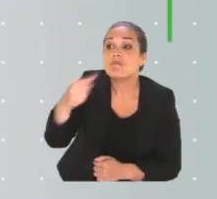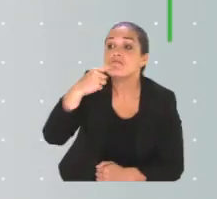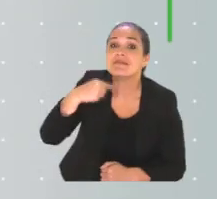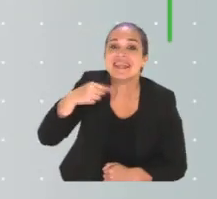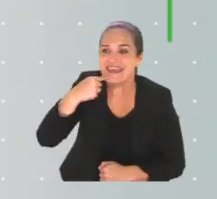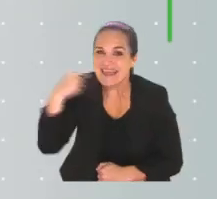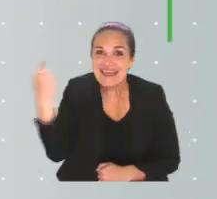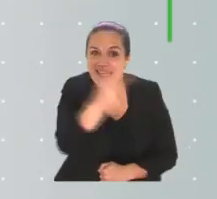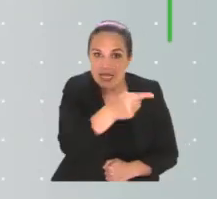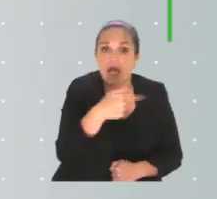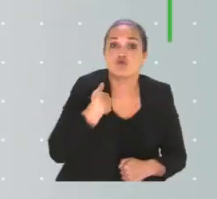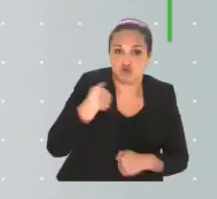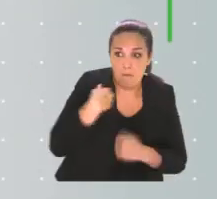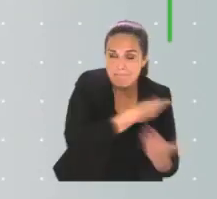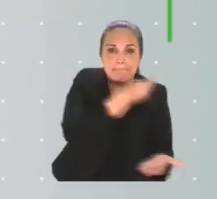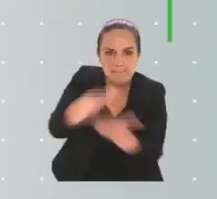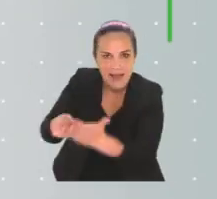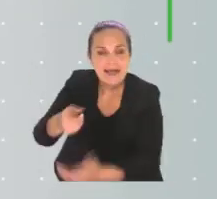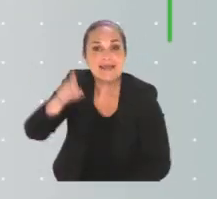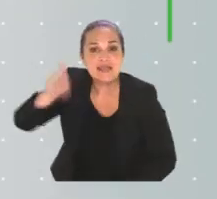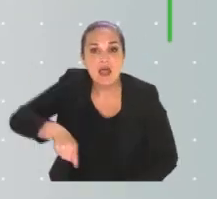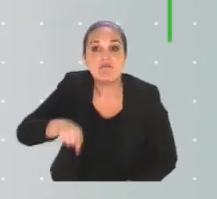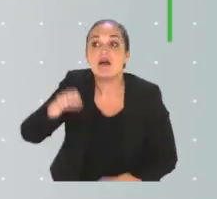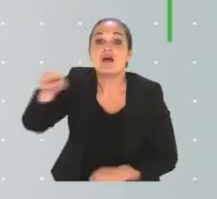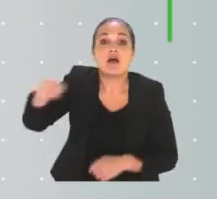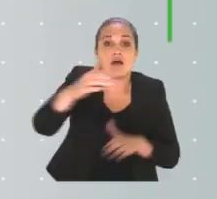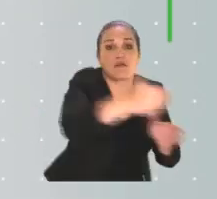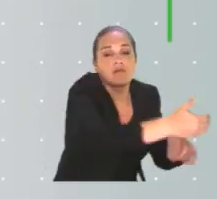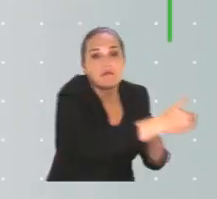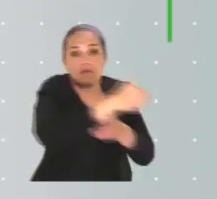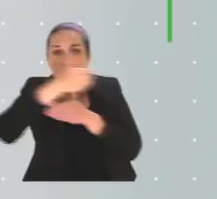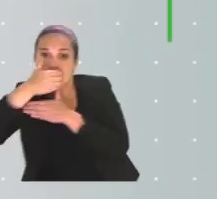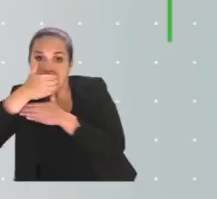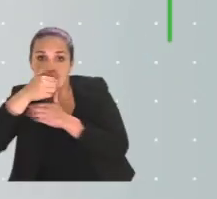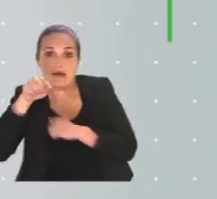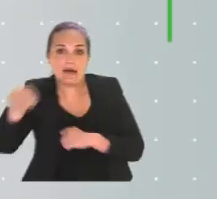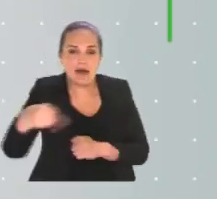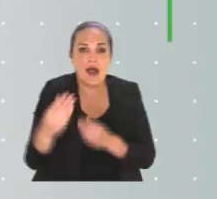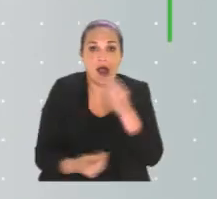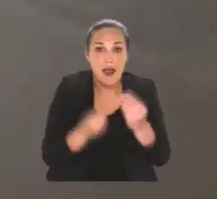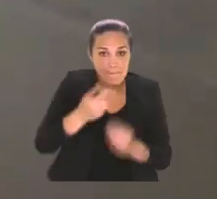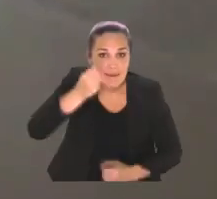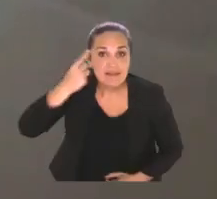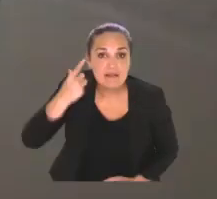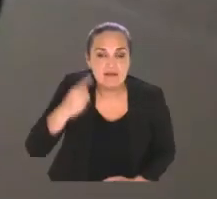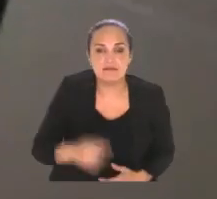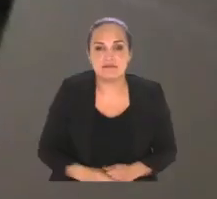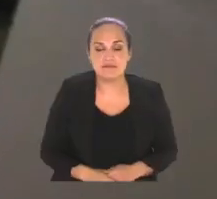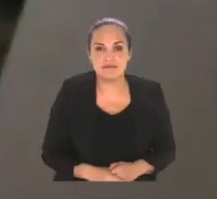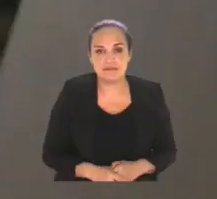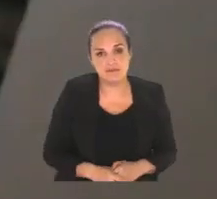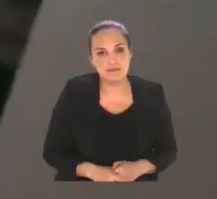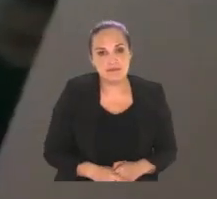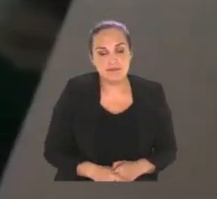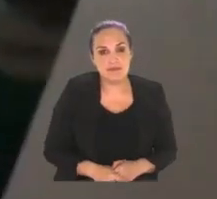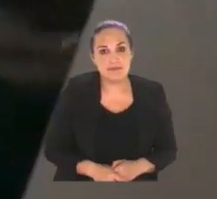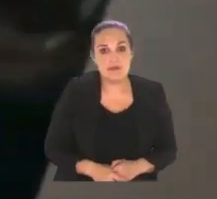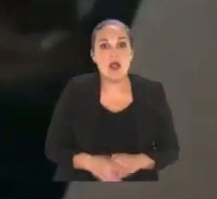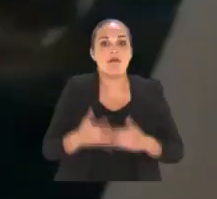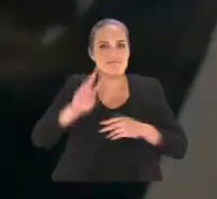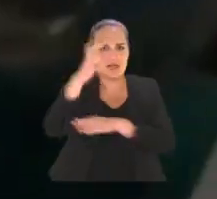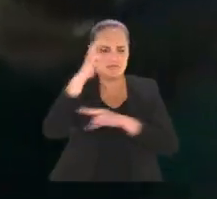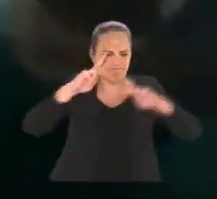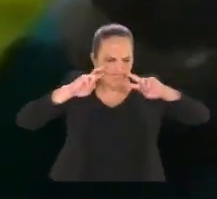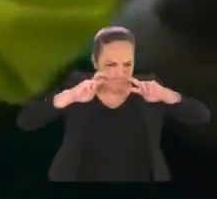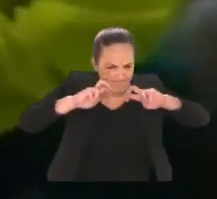yo los envío. Los que me tienen que dar coordenadas son ustedes, ¿sí me entiende? De acuerdo con la investigación liderada por la Fiscalía